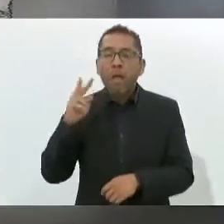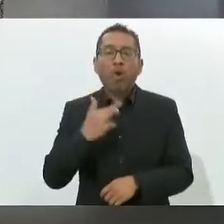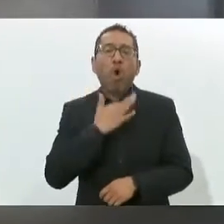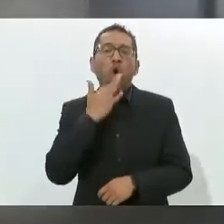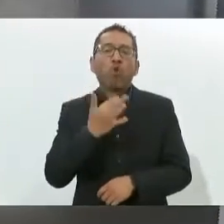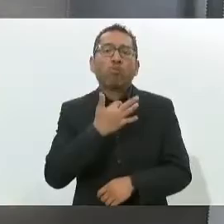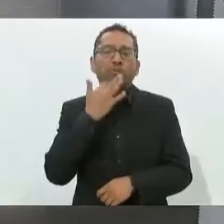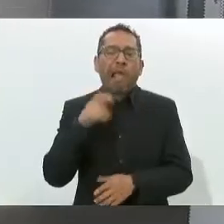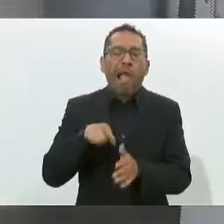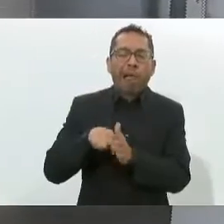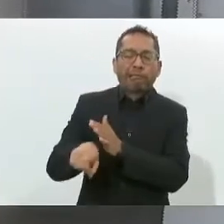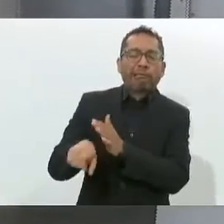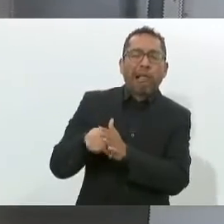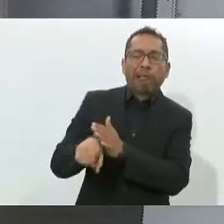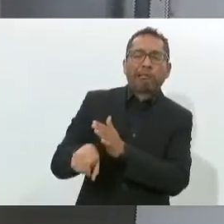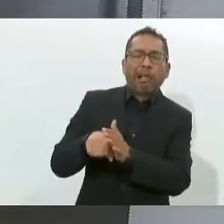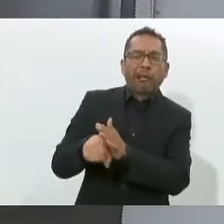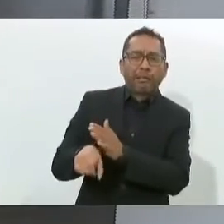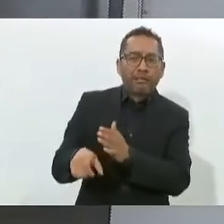sobornos?